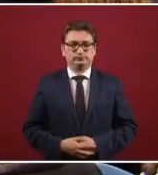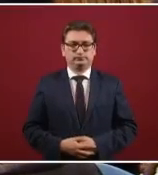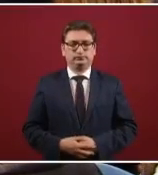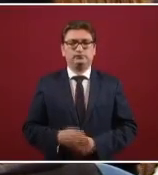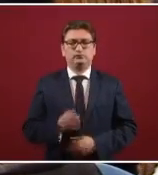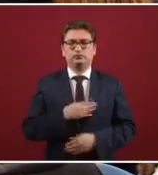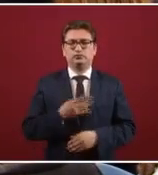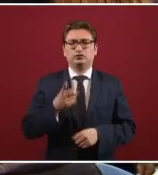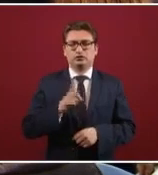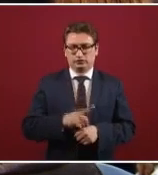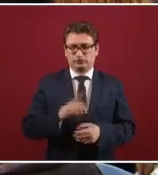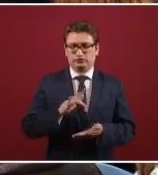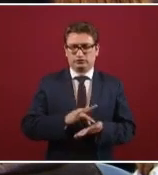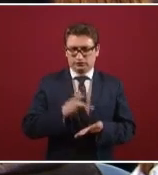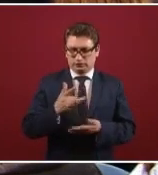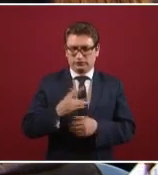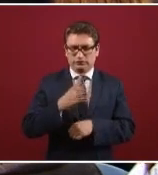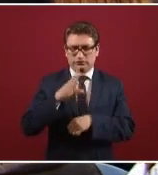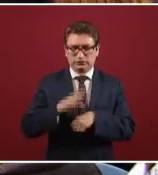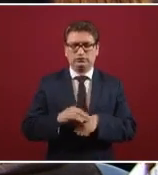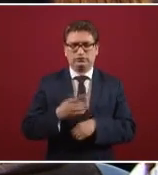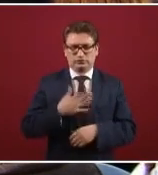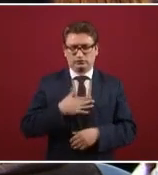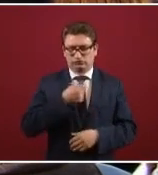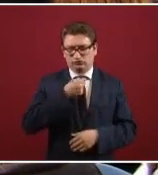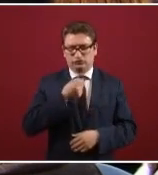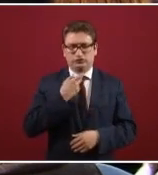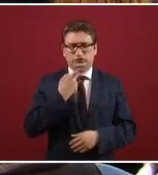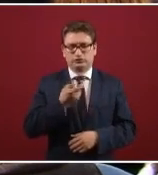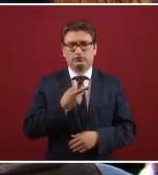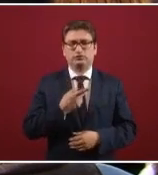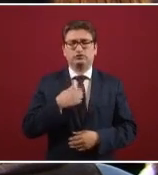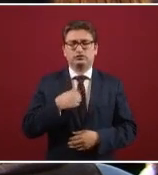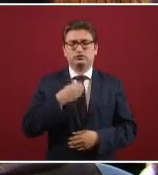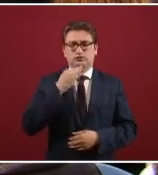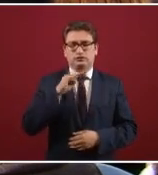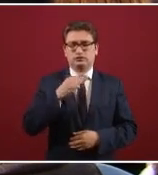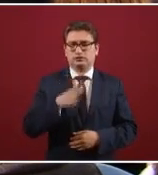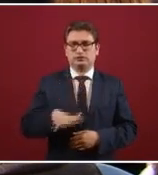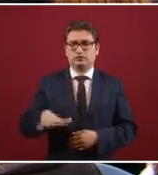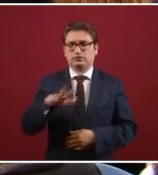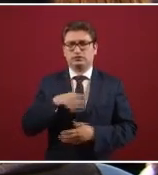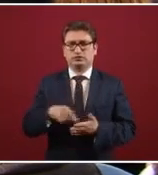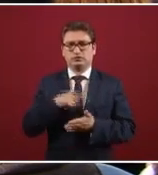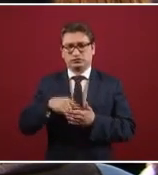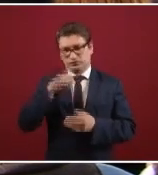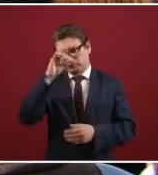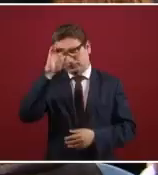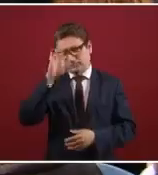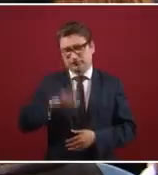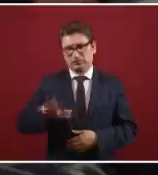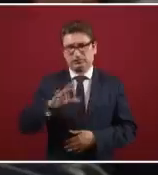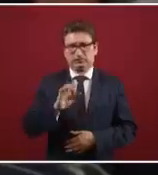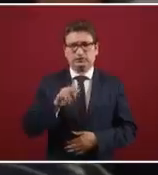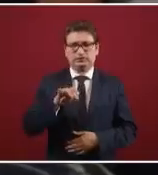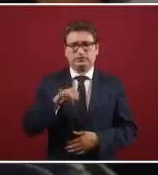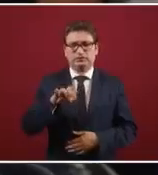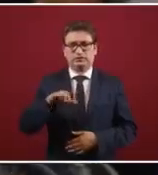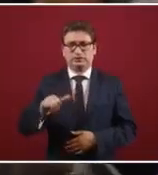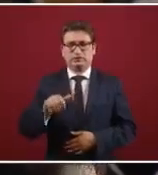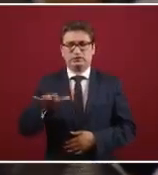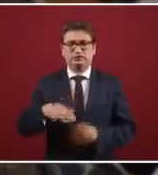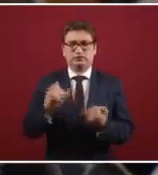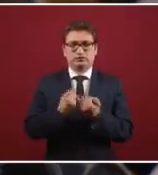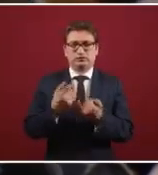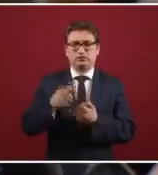buenos días gracias por permitirme la palabra yo le traigo un mensaje de los mineros de cananea y de los de